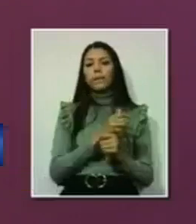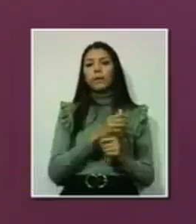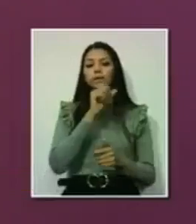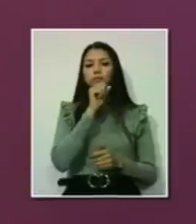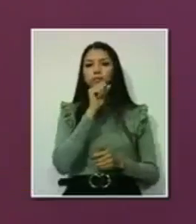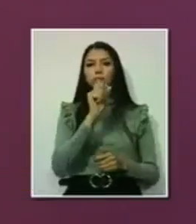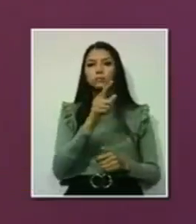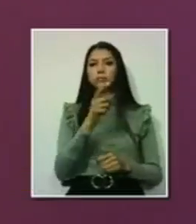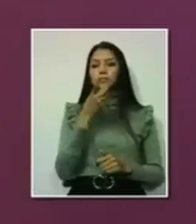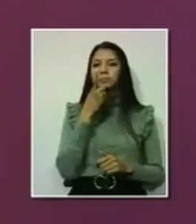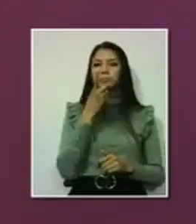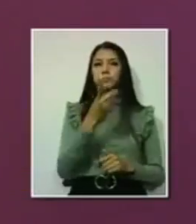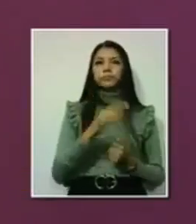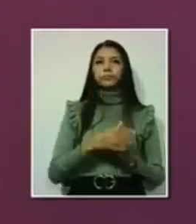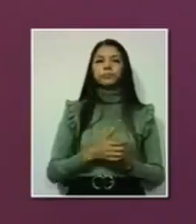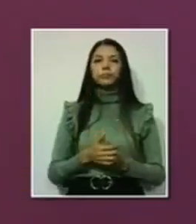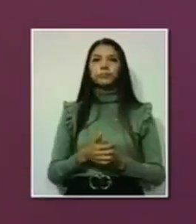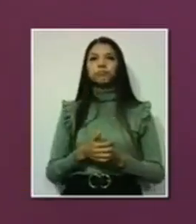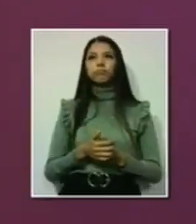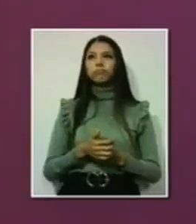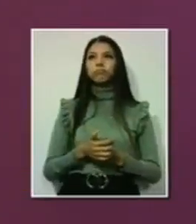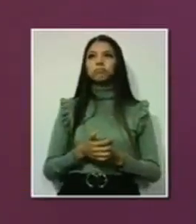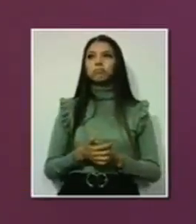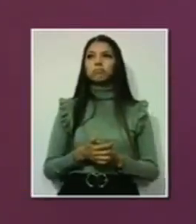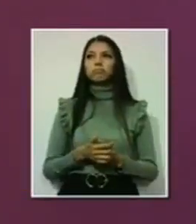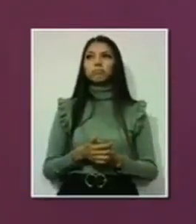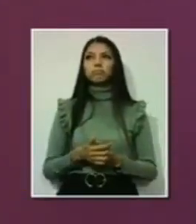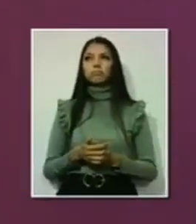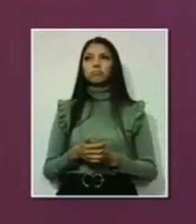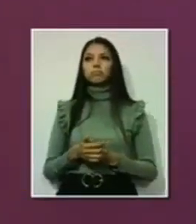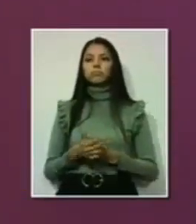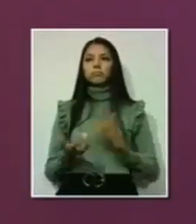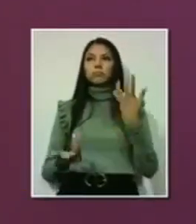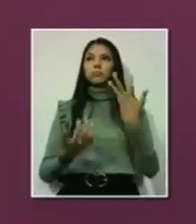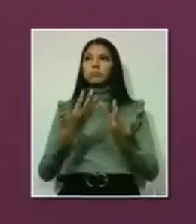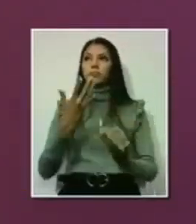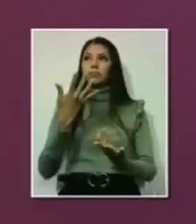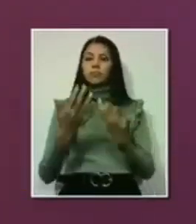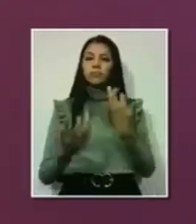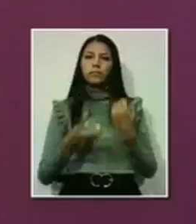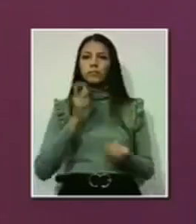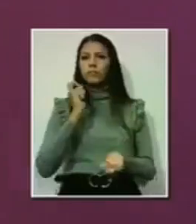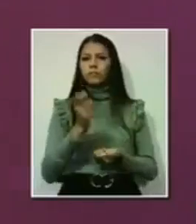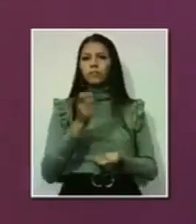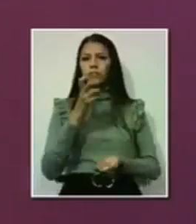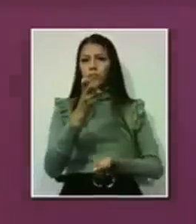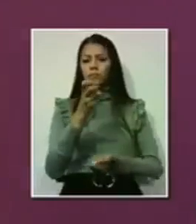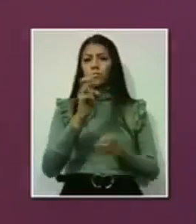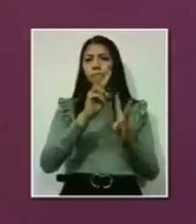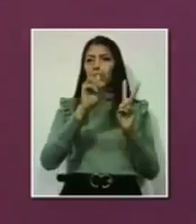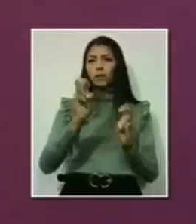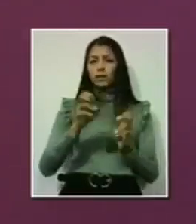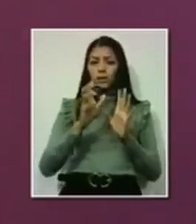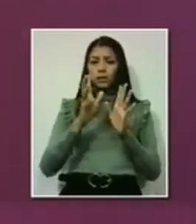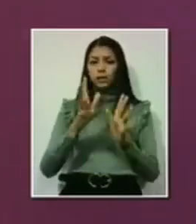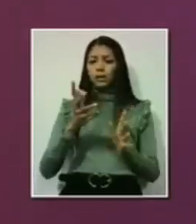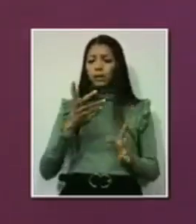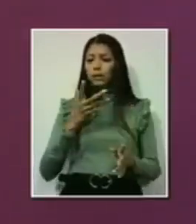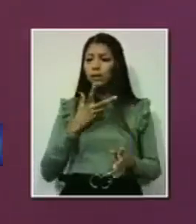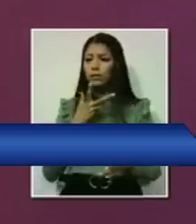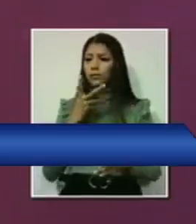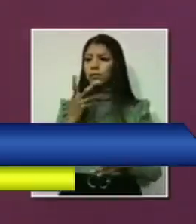fue o sufrió un incendio. Es decir, tenemos un tema ya